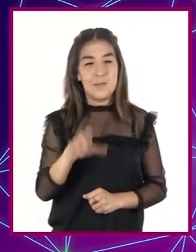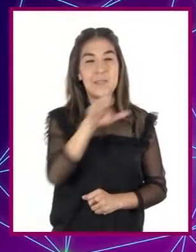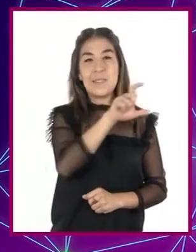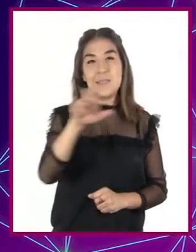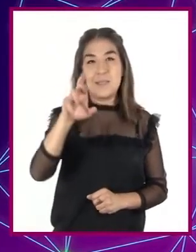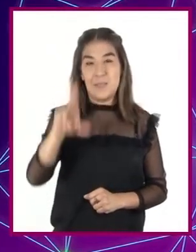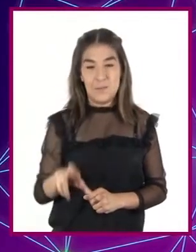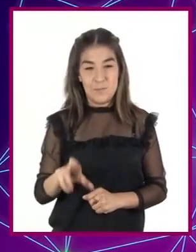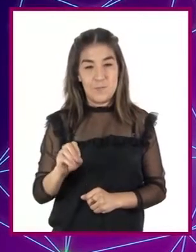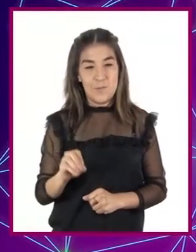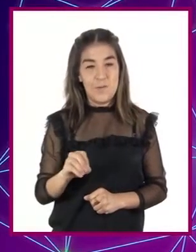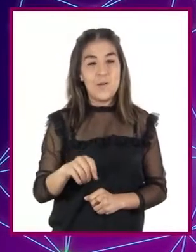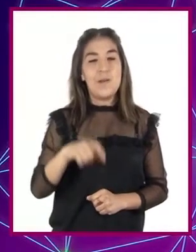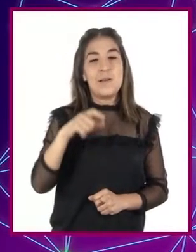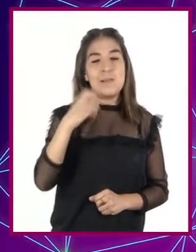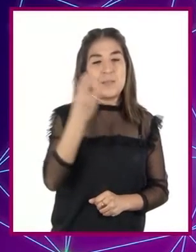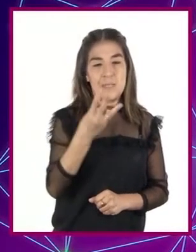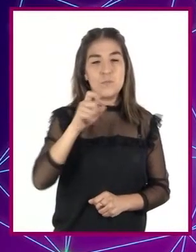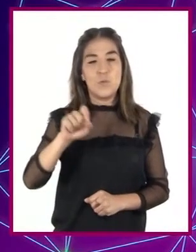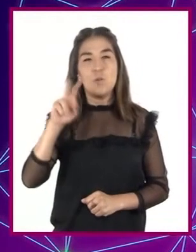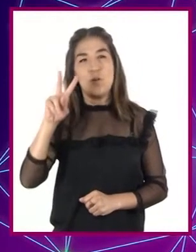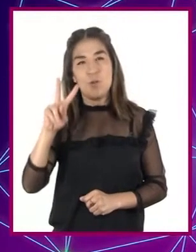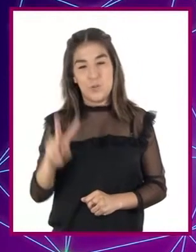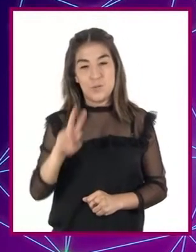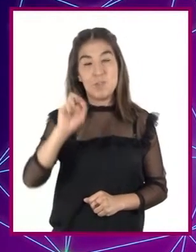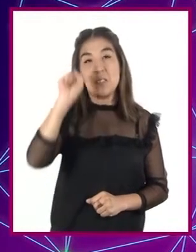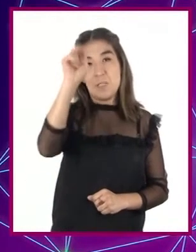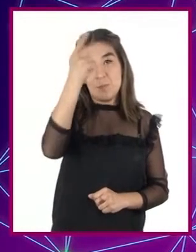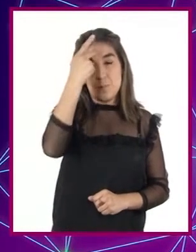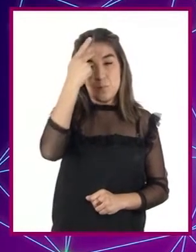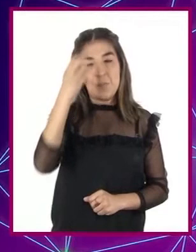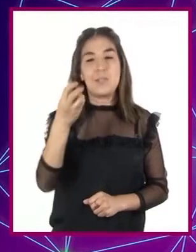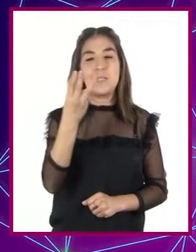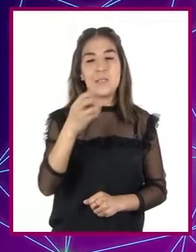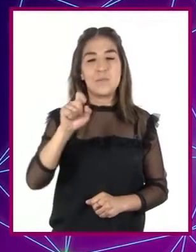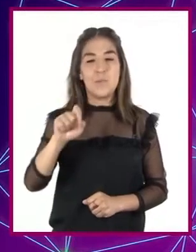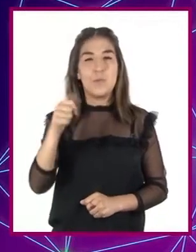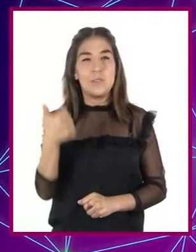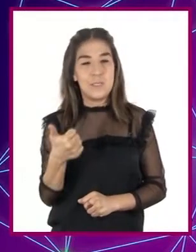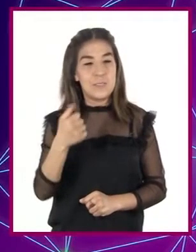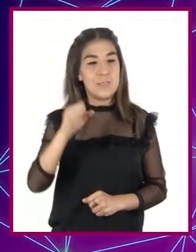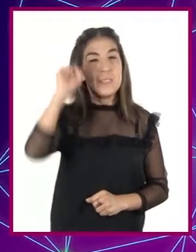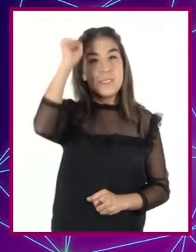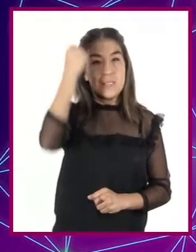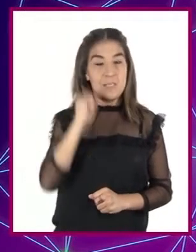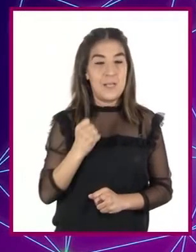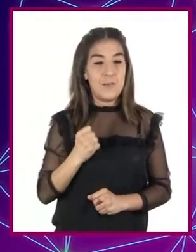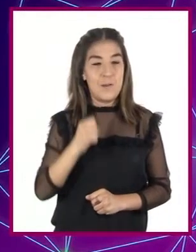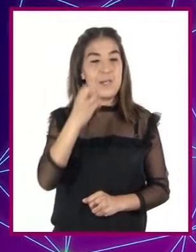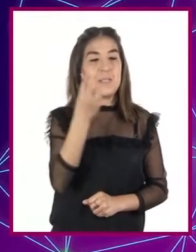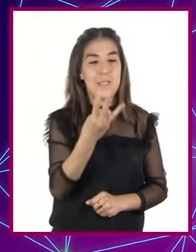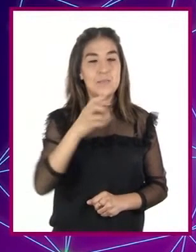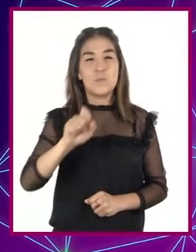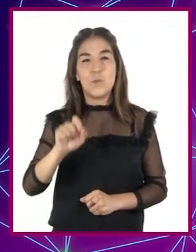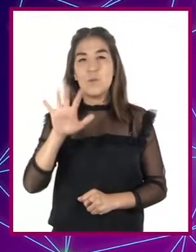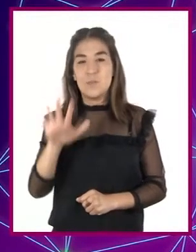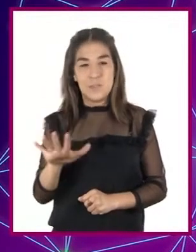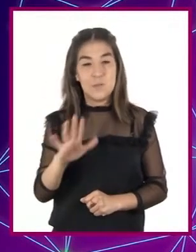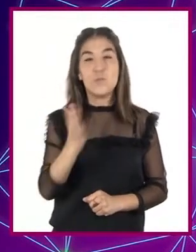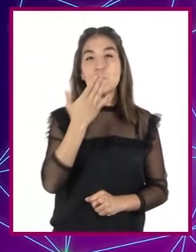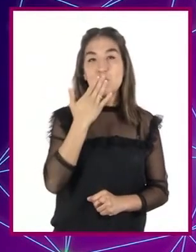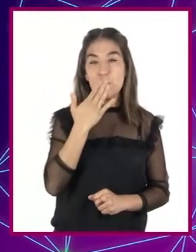Roo, 3.2. San Luis Potosí, 3.6. Sinaloa, 3.5.